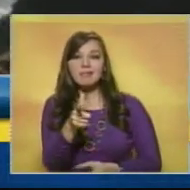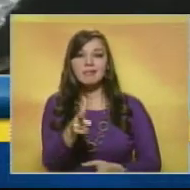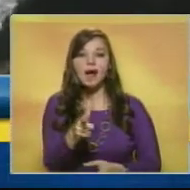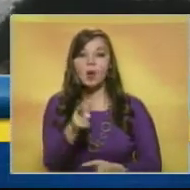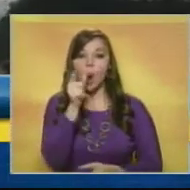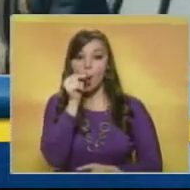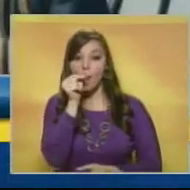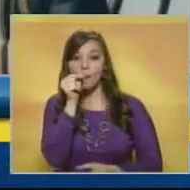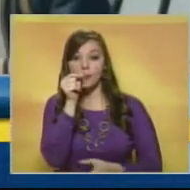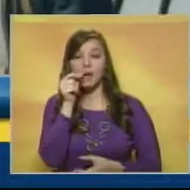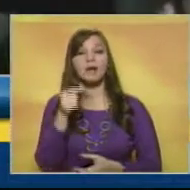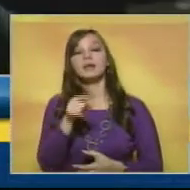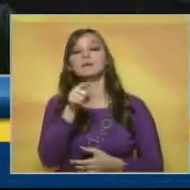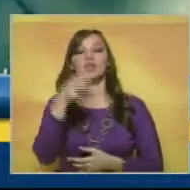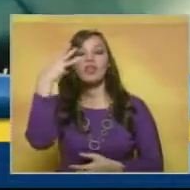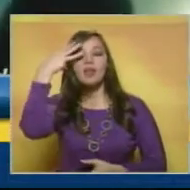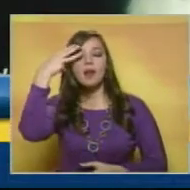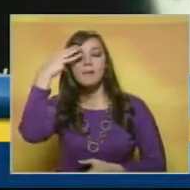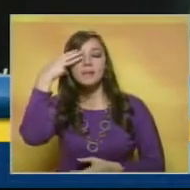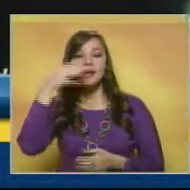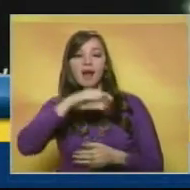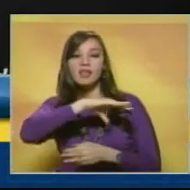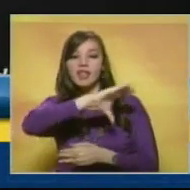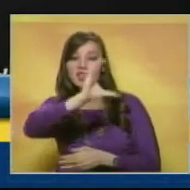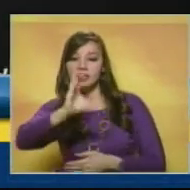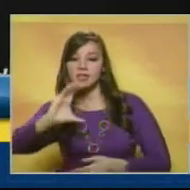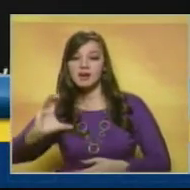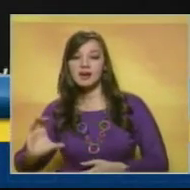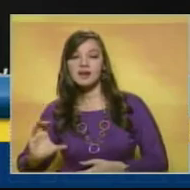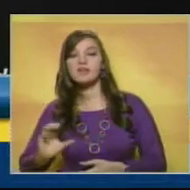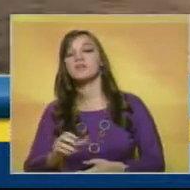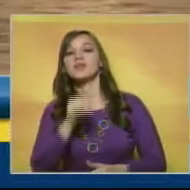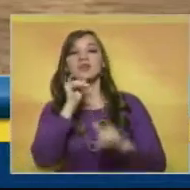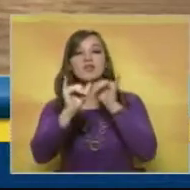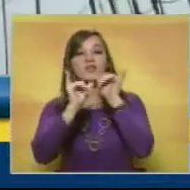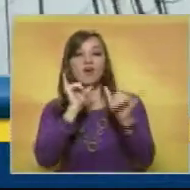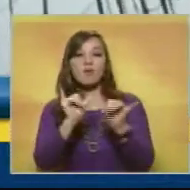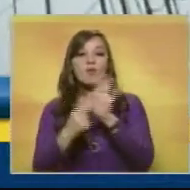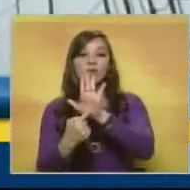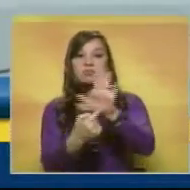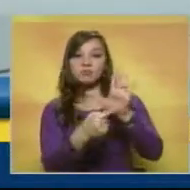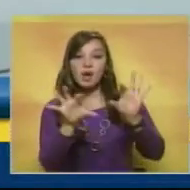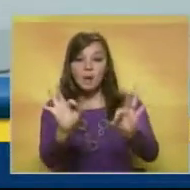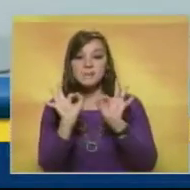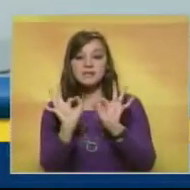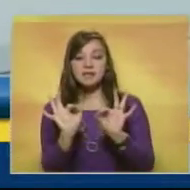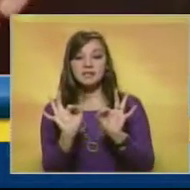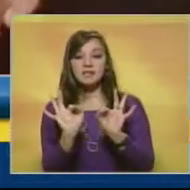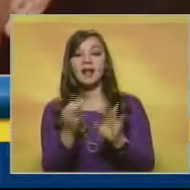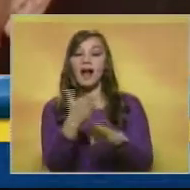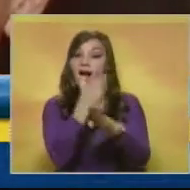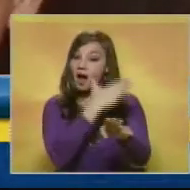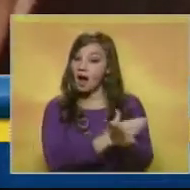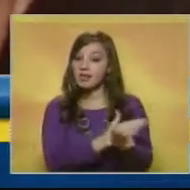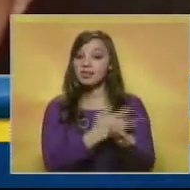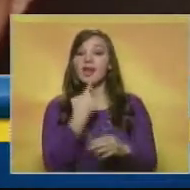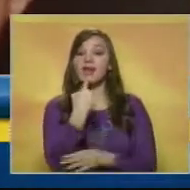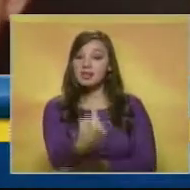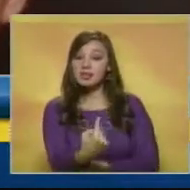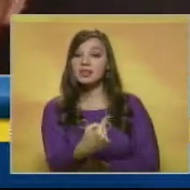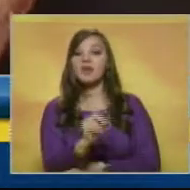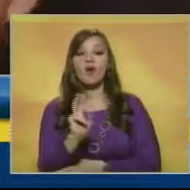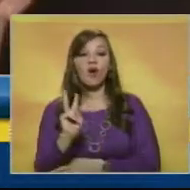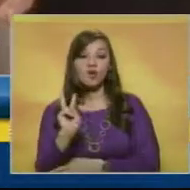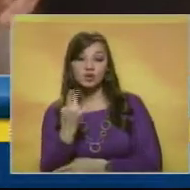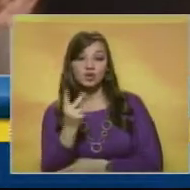multimillonaria saga Piratas del Caribe, informó hoy una publicación especializada. Previamente se había especulado que sería el